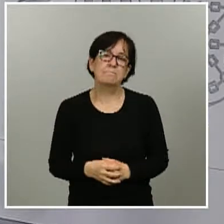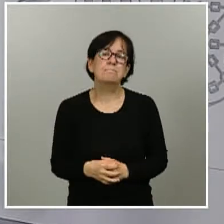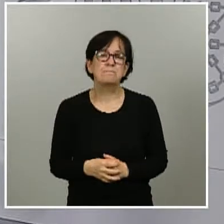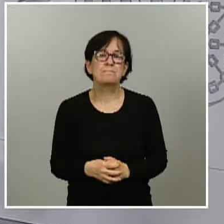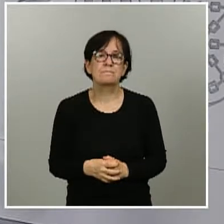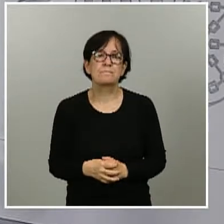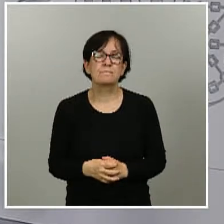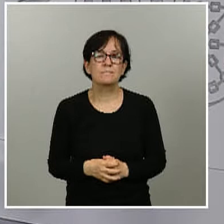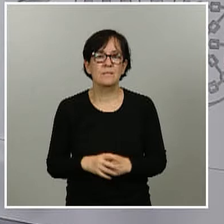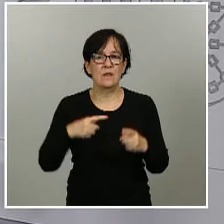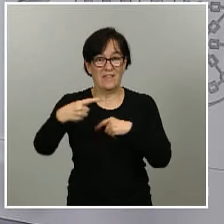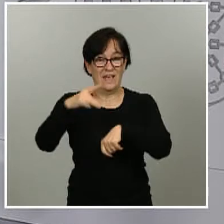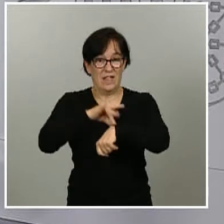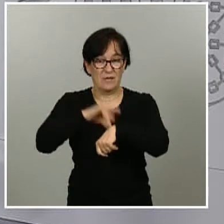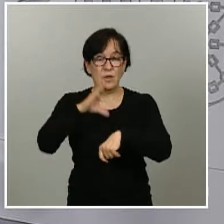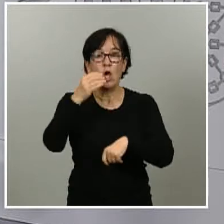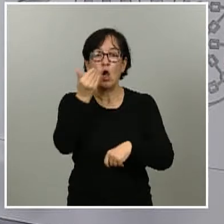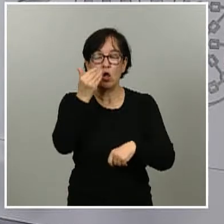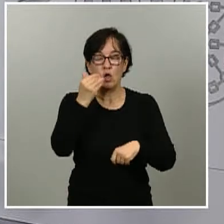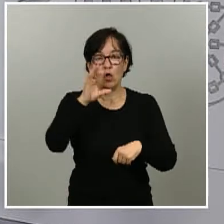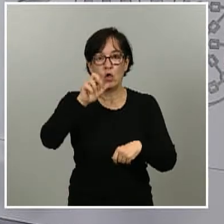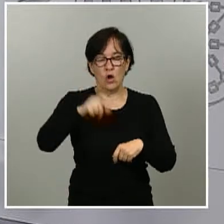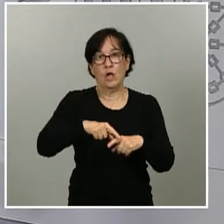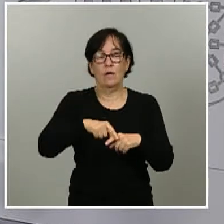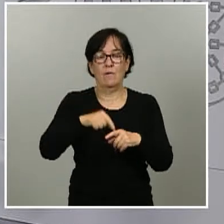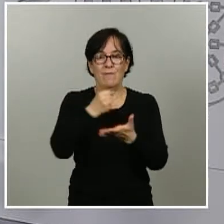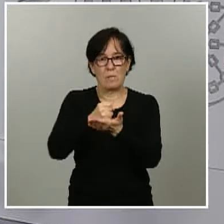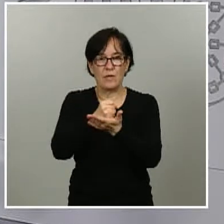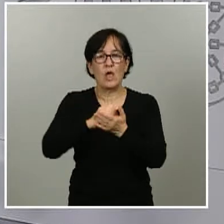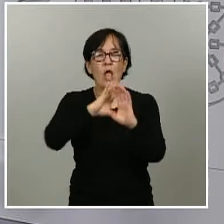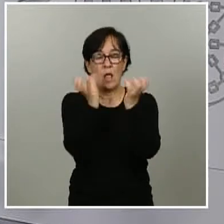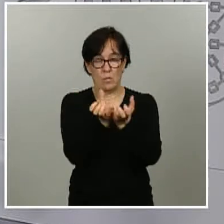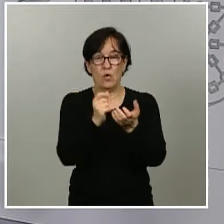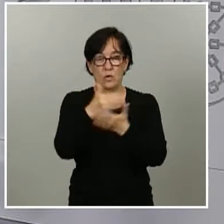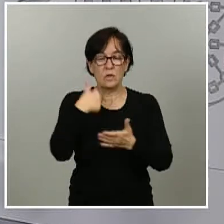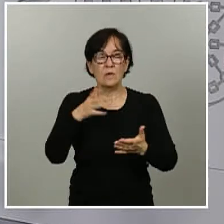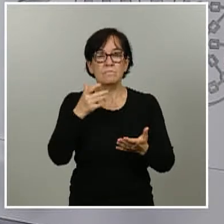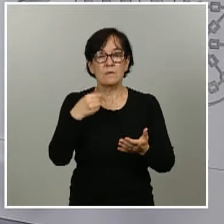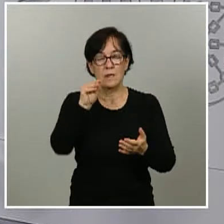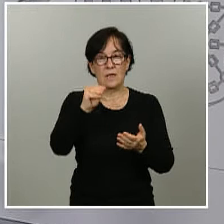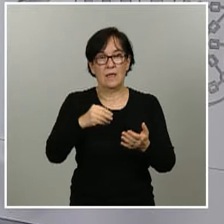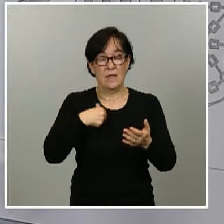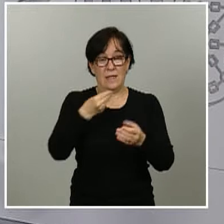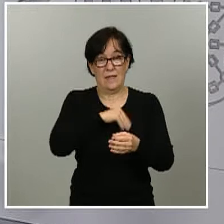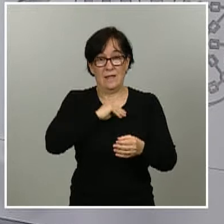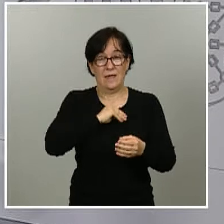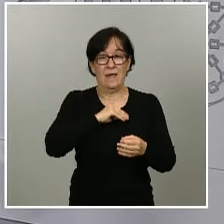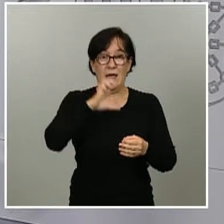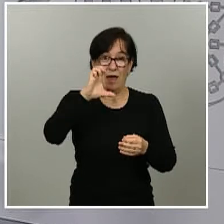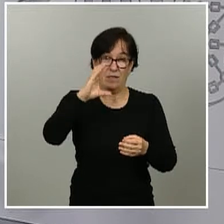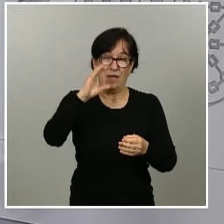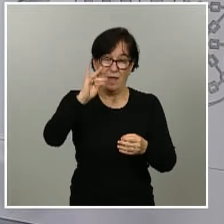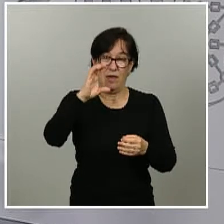Diario Médico, El Correo Farmacéutico y El Mundo le preguntan, doctor, hace días que España facilita al ECDC como dato